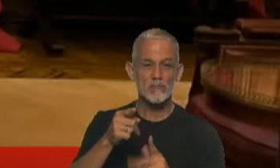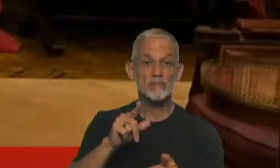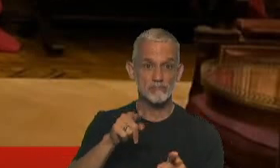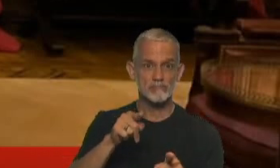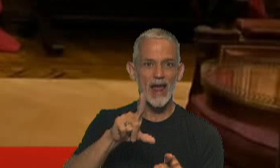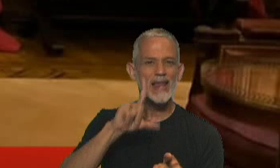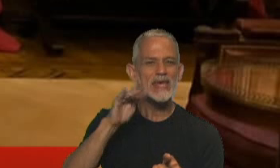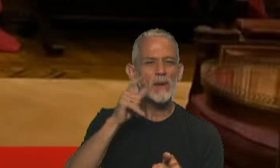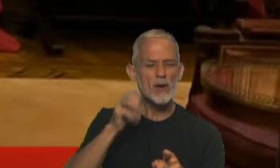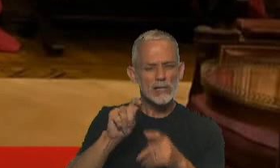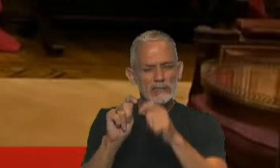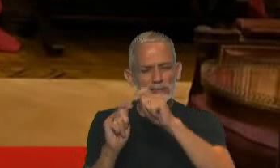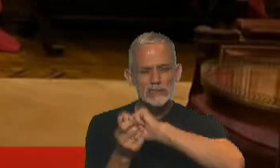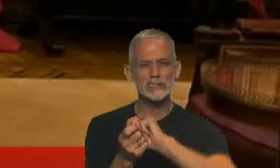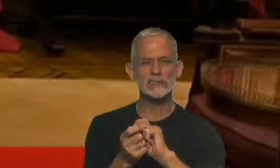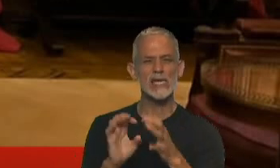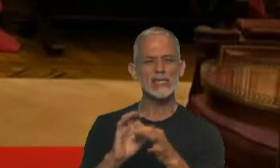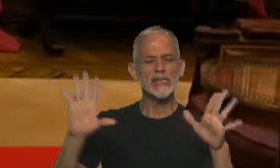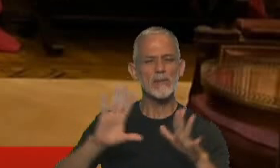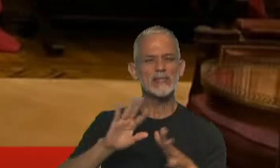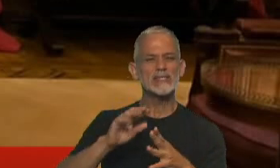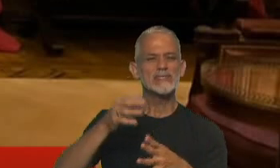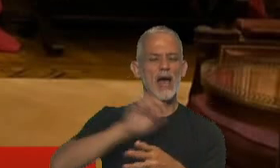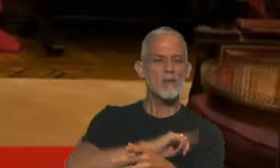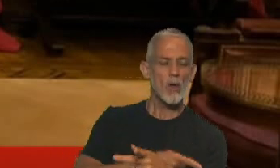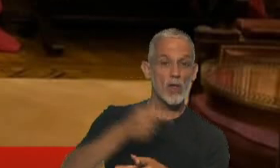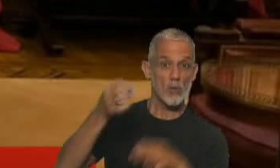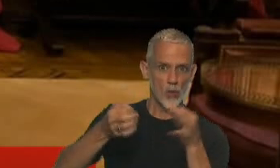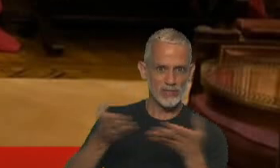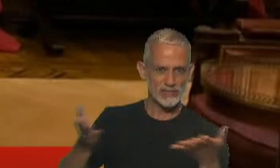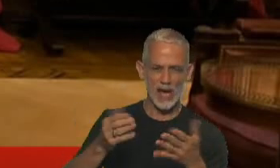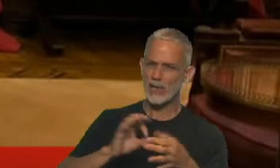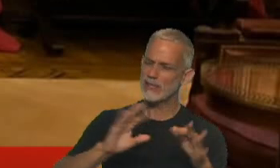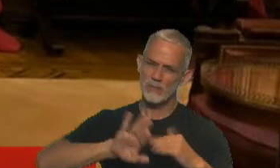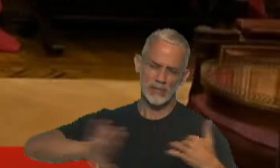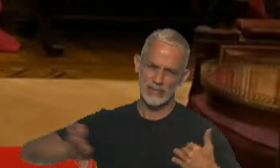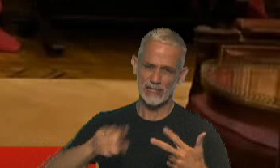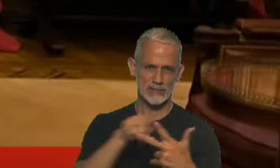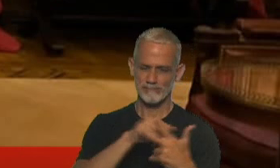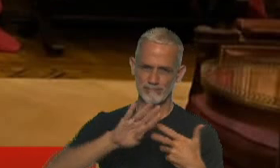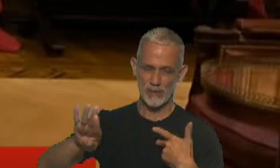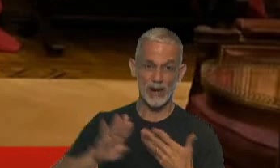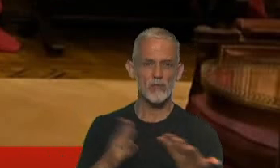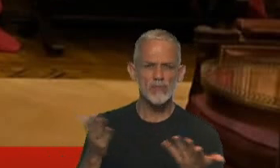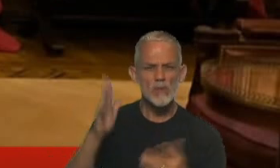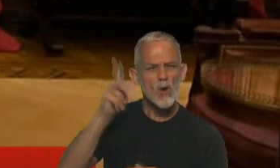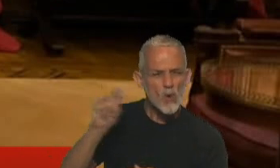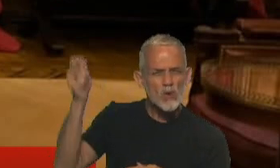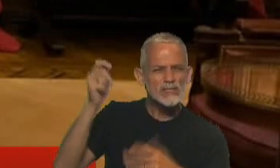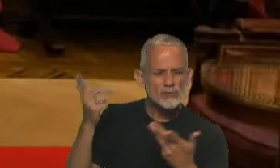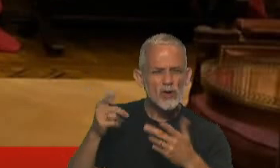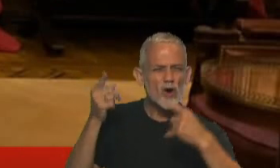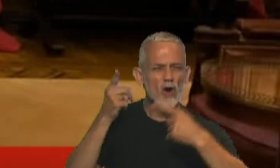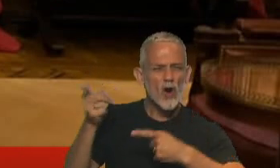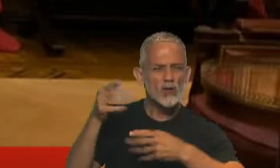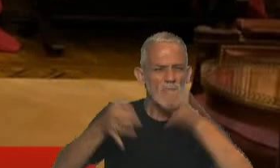una reforma que profundice y que le dé independencia al Poder Judicial y había adelantado que está en contra de la persecución de la Corte, con lo